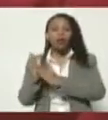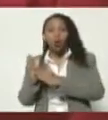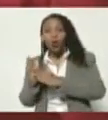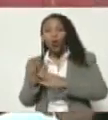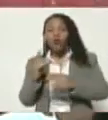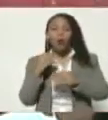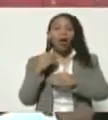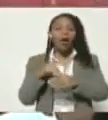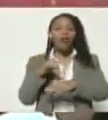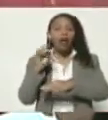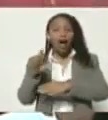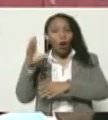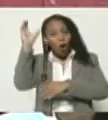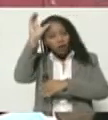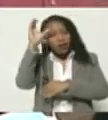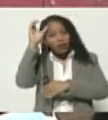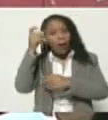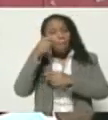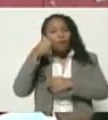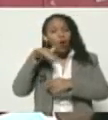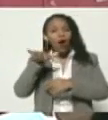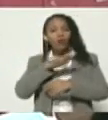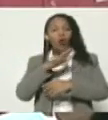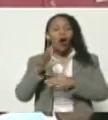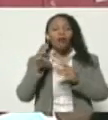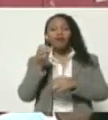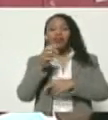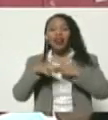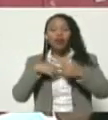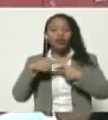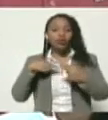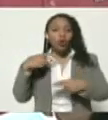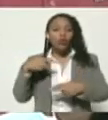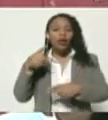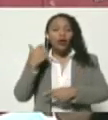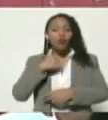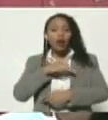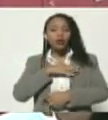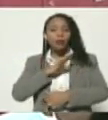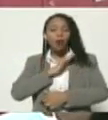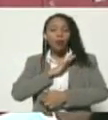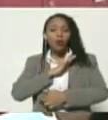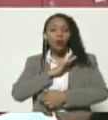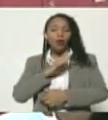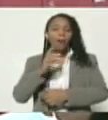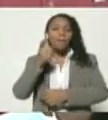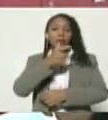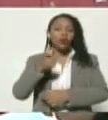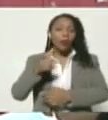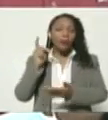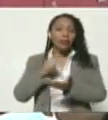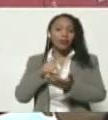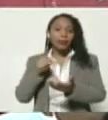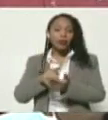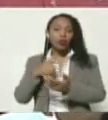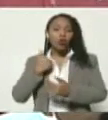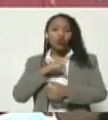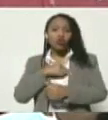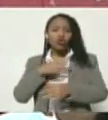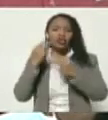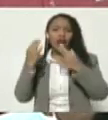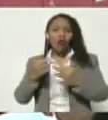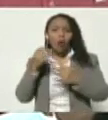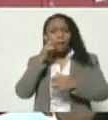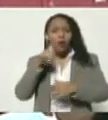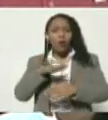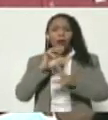a la conciencia del pueblo, a la calidad revolucionaria de nuestros candidatos y nuestras candidatas, y nosotros estamos seguros que nuestro